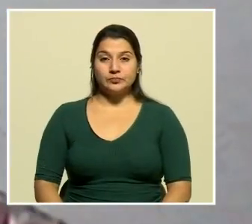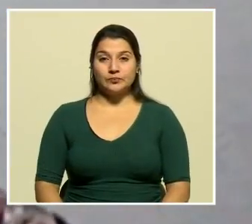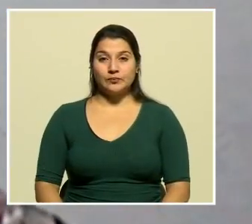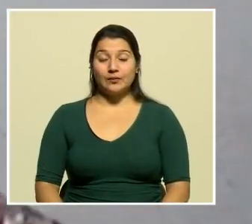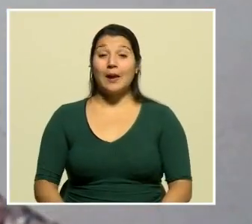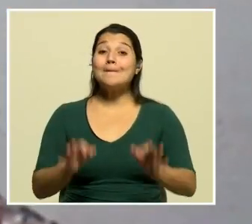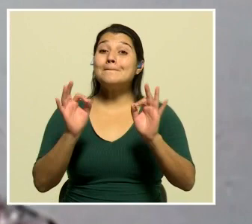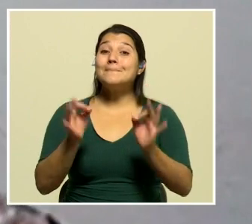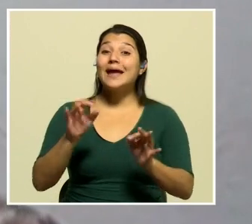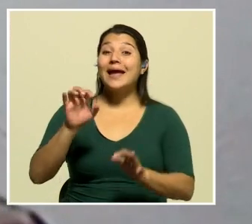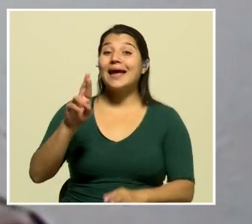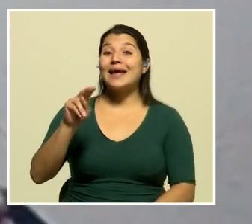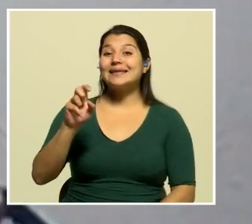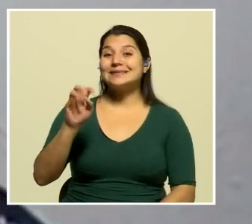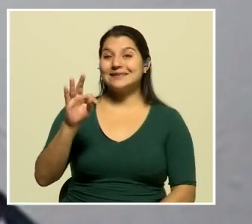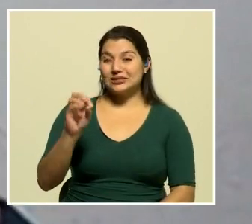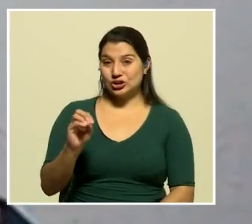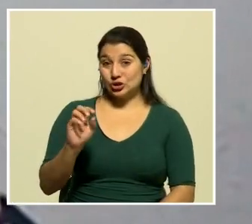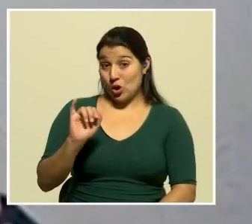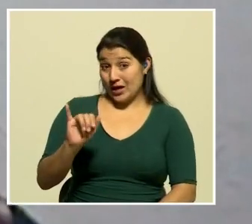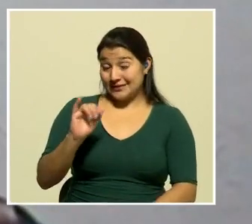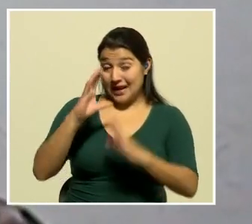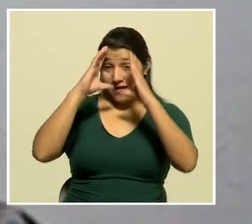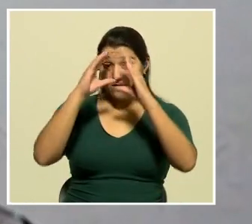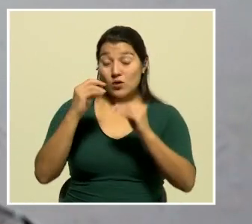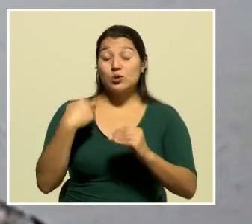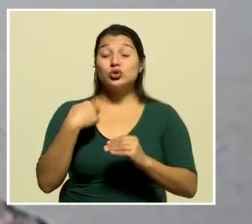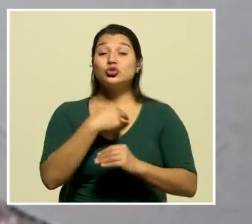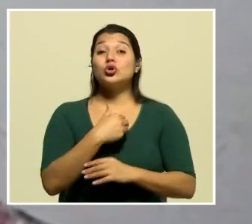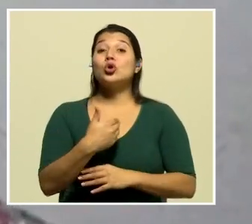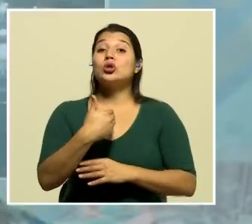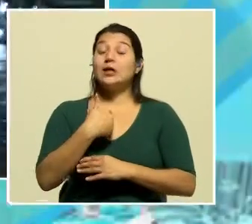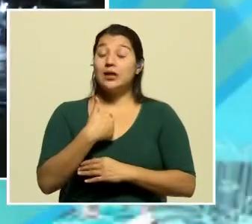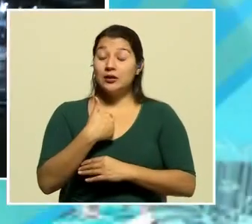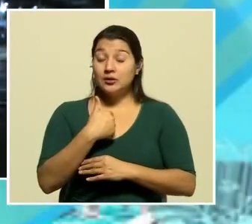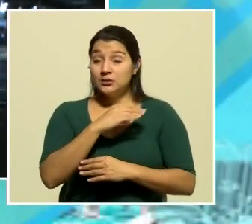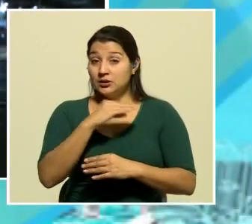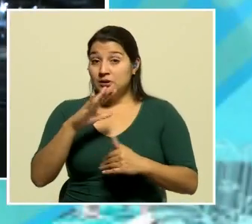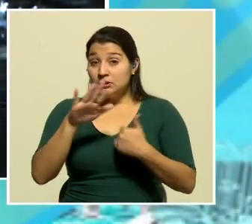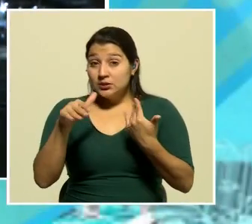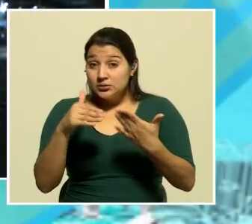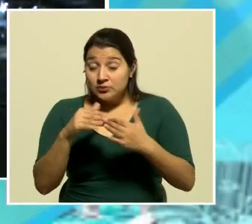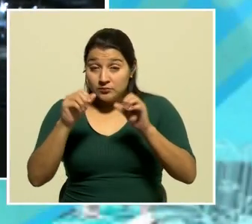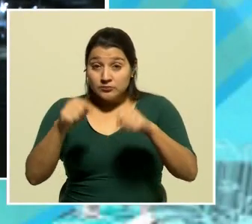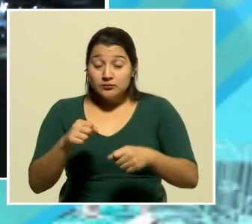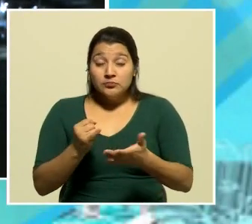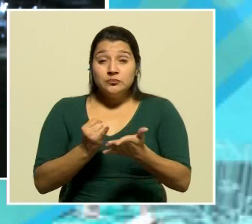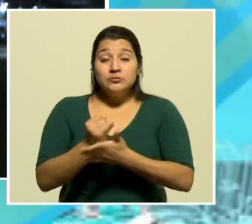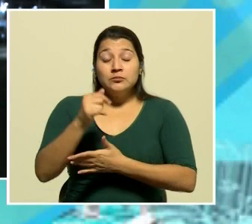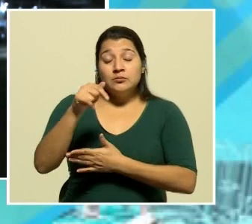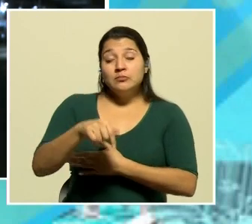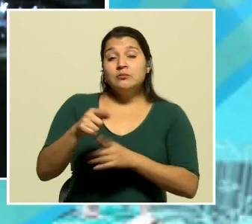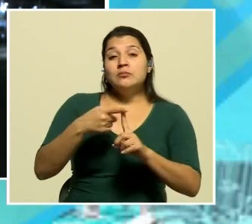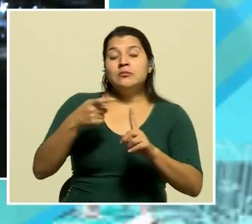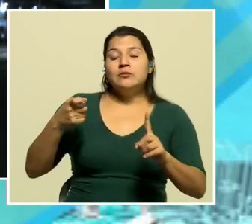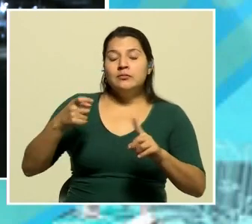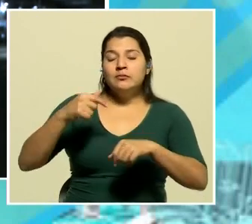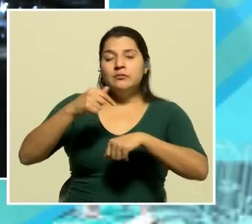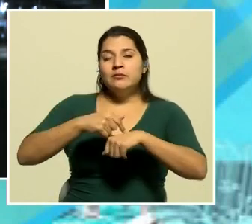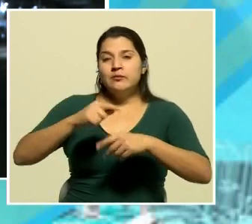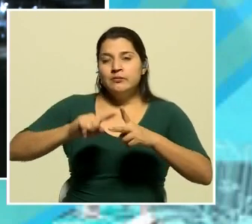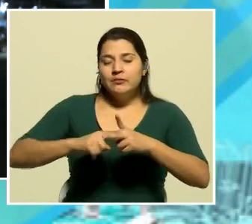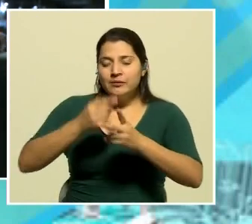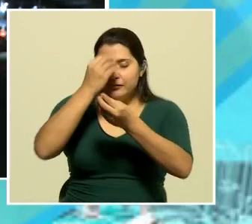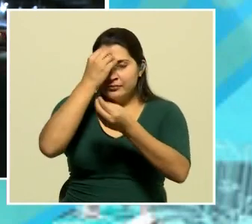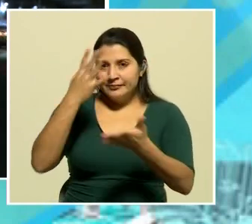Bien, don Ernesto, esto es parte del informe que tenemos y de lo que hemos podido conseguir durante el día de hoy, desde que se hizo ese anuncio